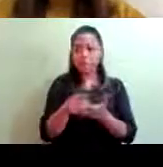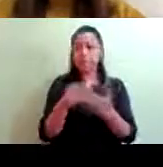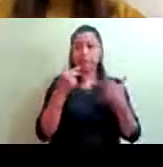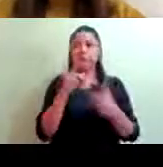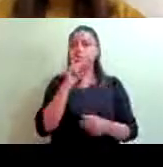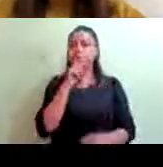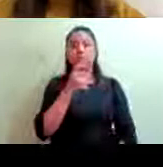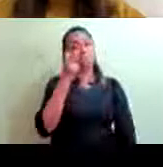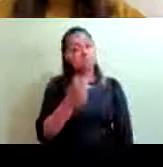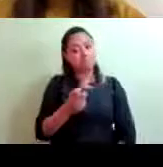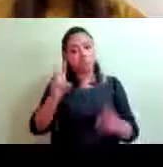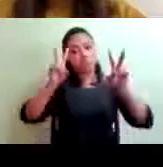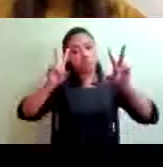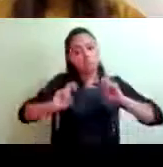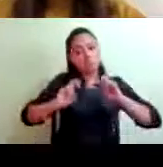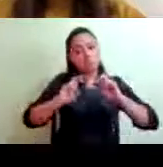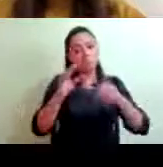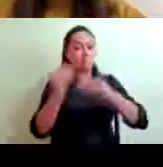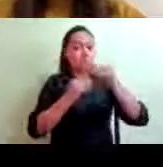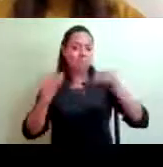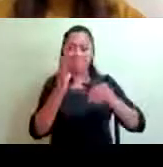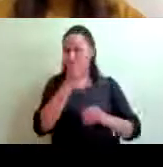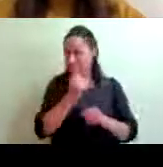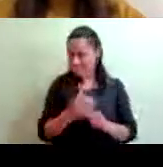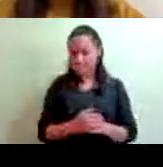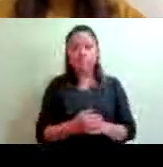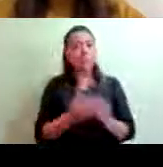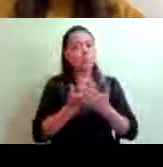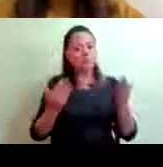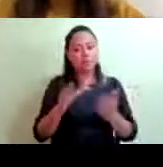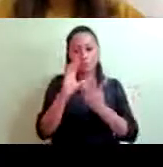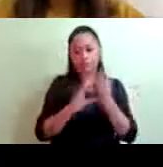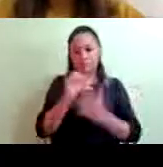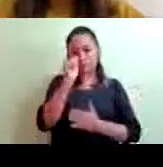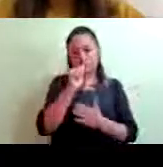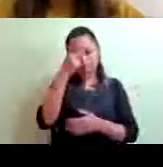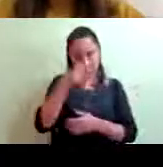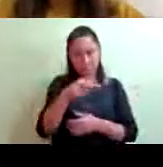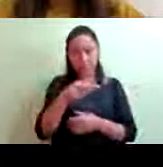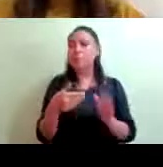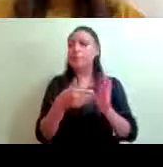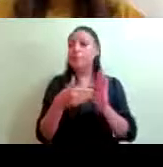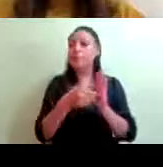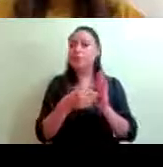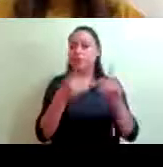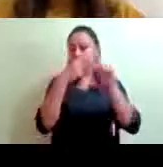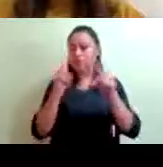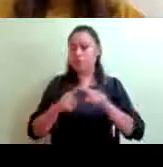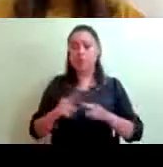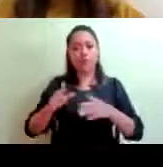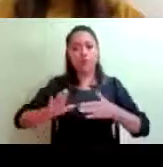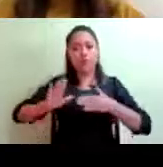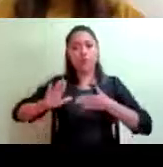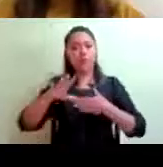que es indiscutible y lo que está garantizado, como sabemos, en la Constitución Política de los Estados Unidos Mexicanos y en los diversos compromisos que México